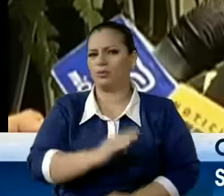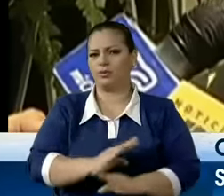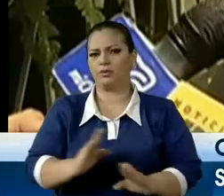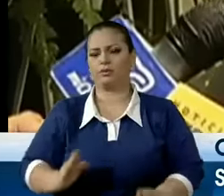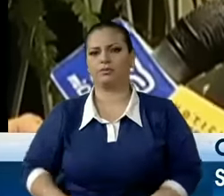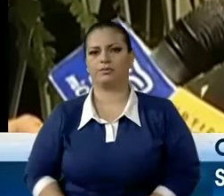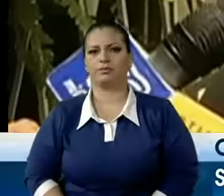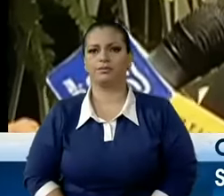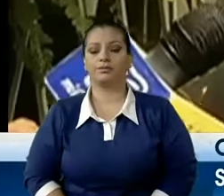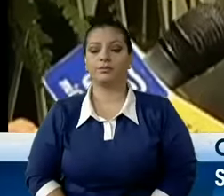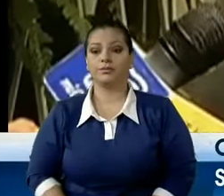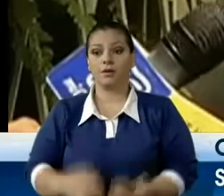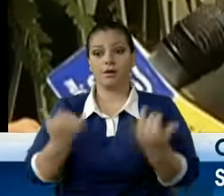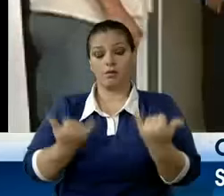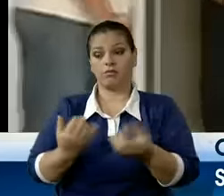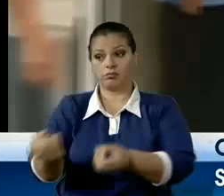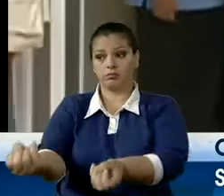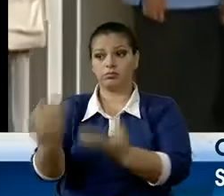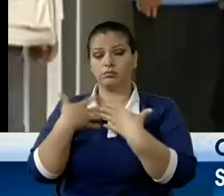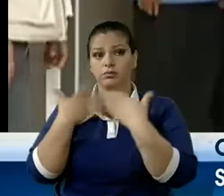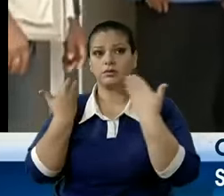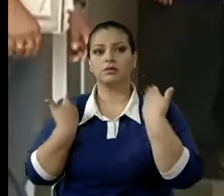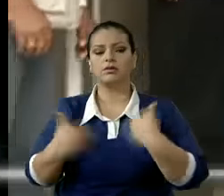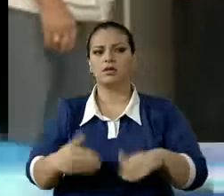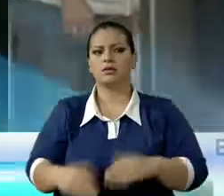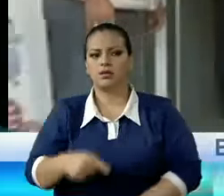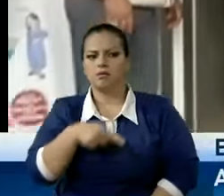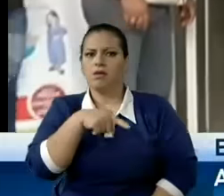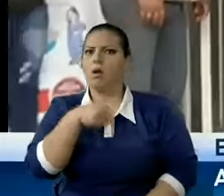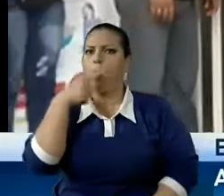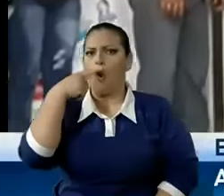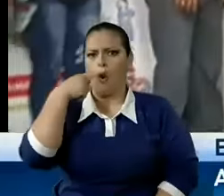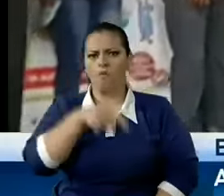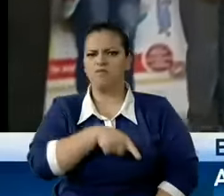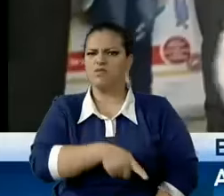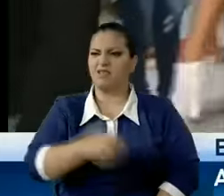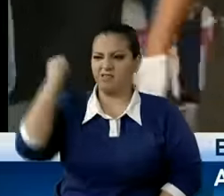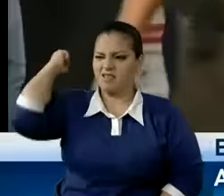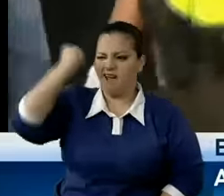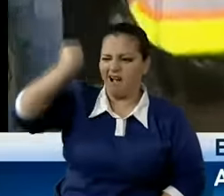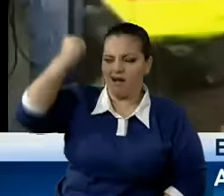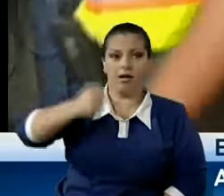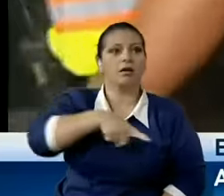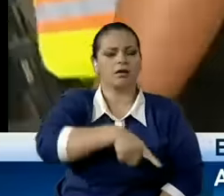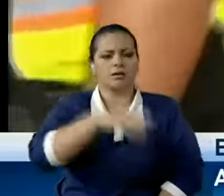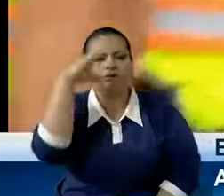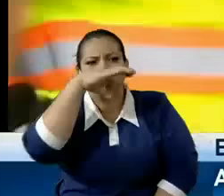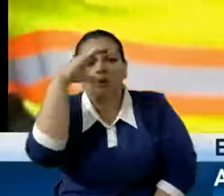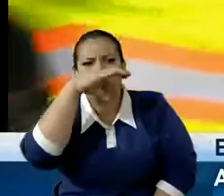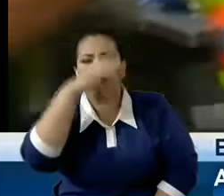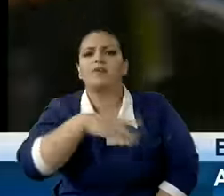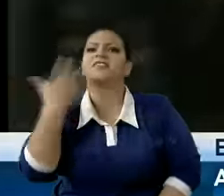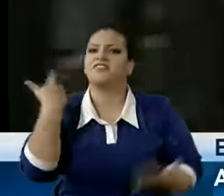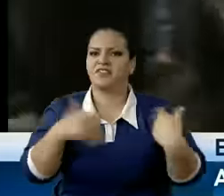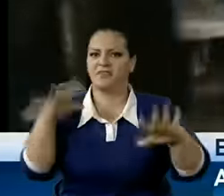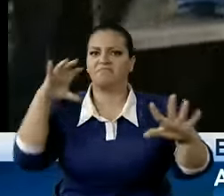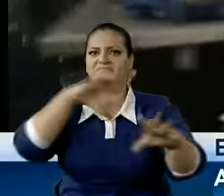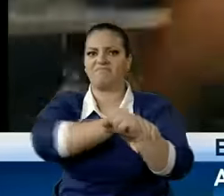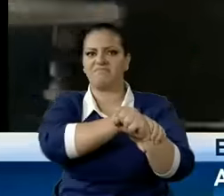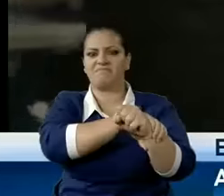momento pues ya nos reportan pues que se ha logrado ubicar a la persona que lamentablemente cometió este incidente de salud. Sí, es la antigua